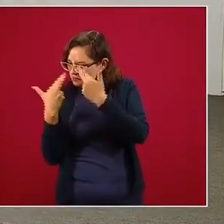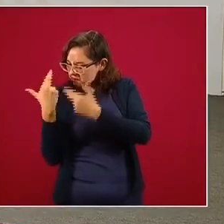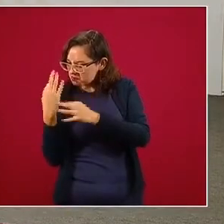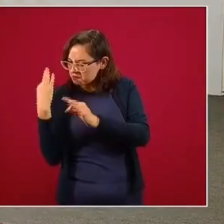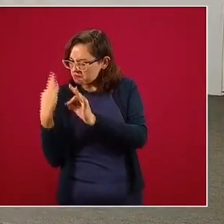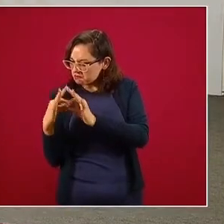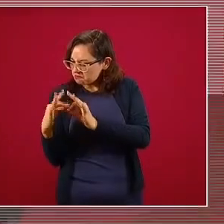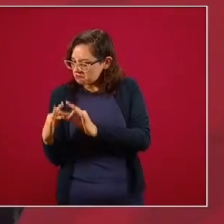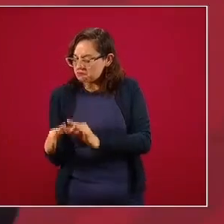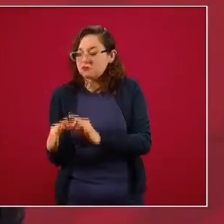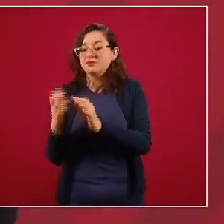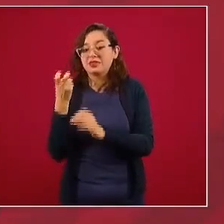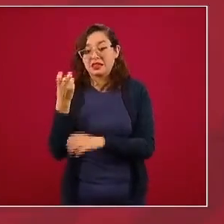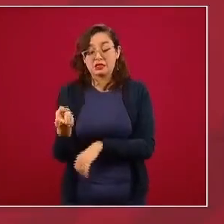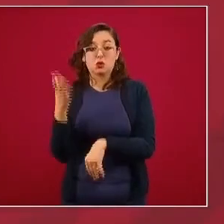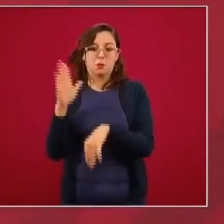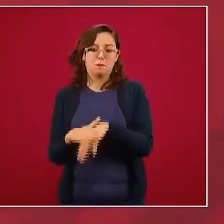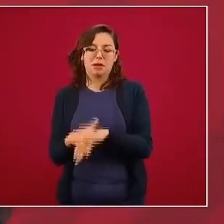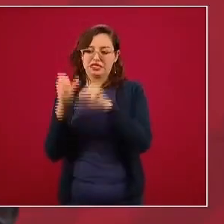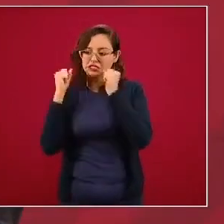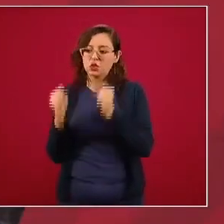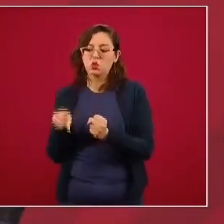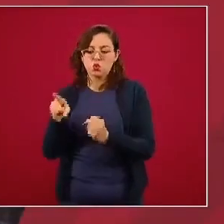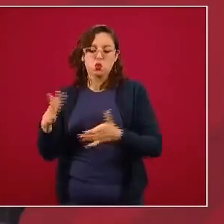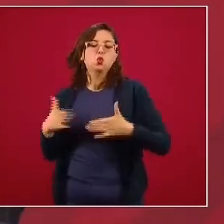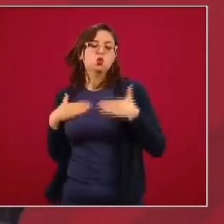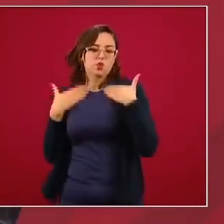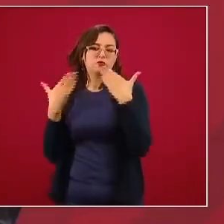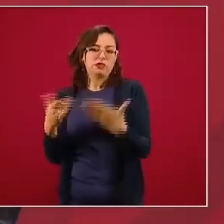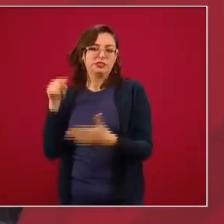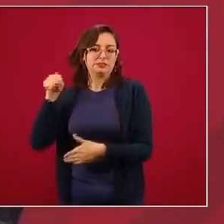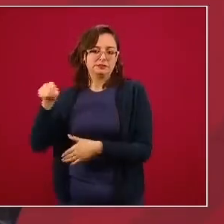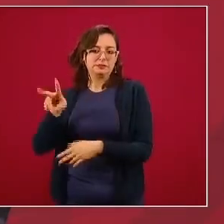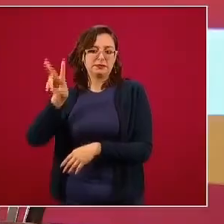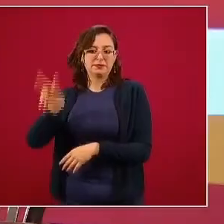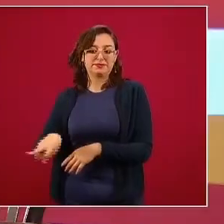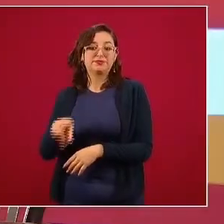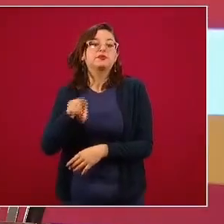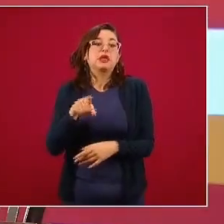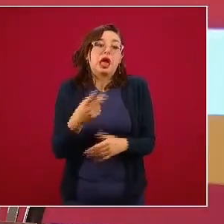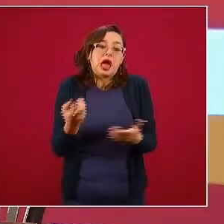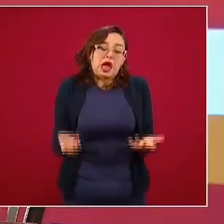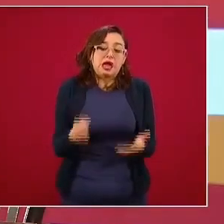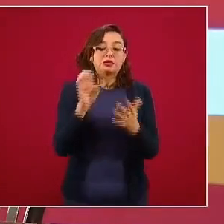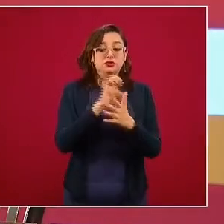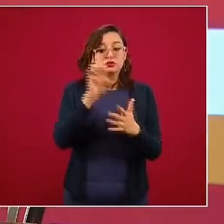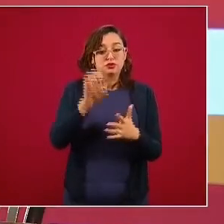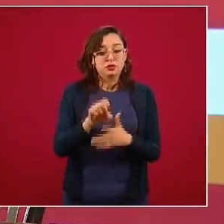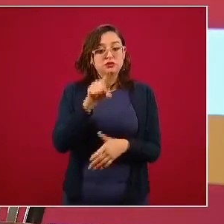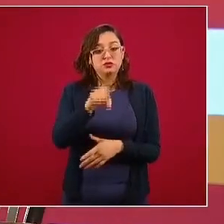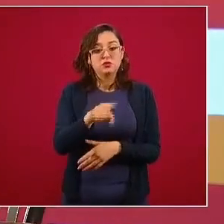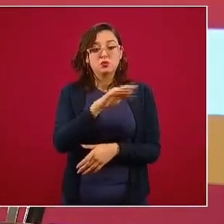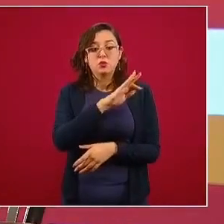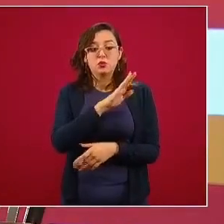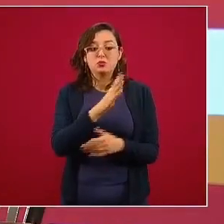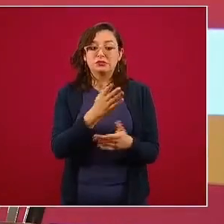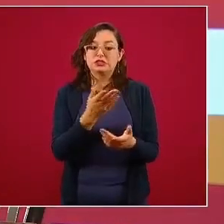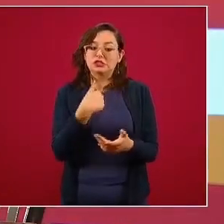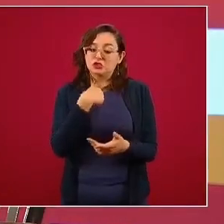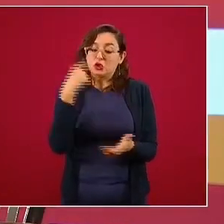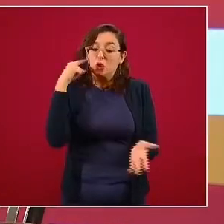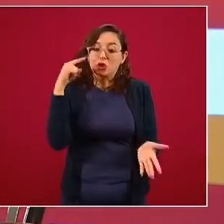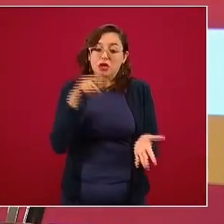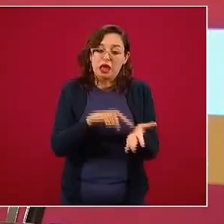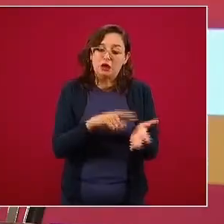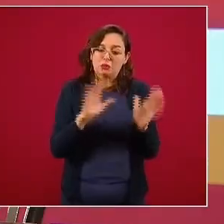fundamental de garantizar la credibilidad de los resultados científicos. Me gustaría mucho, asumo que esta es una de esas